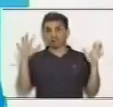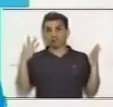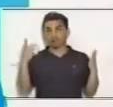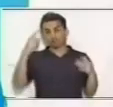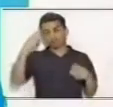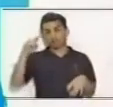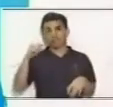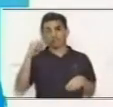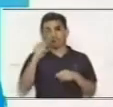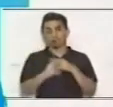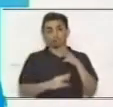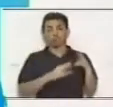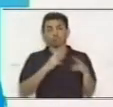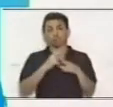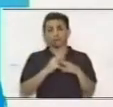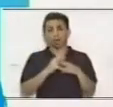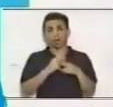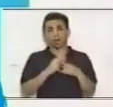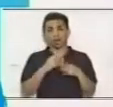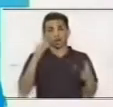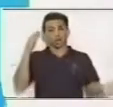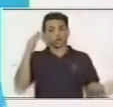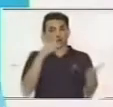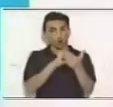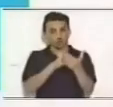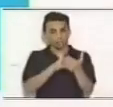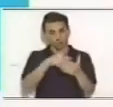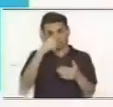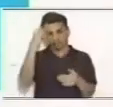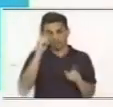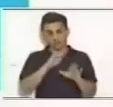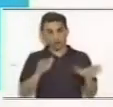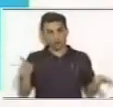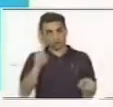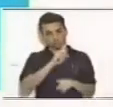Día Mundial contra el Trabajo Infantil. Que Dios los bendiga y hasta la próxima.